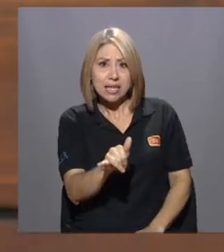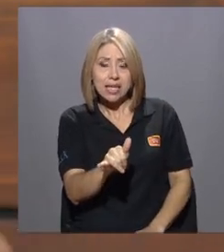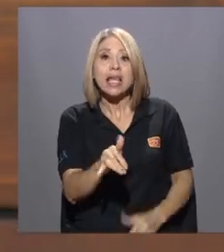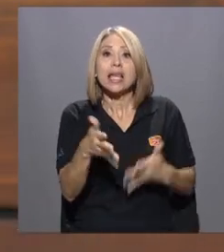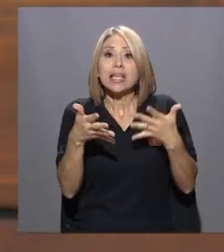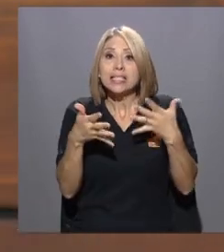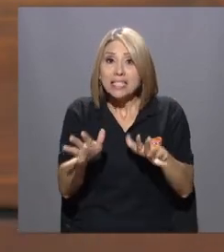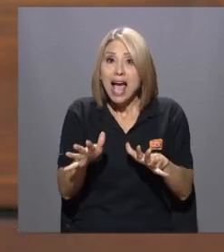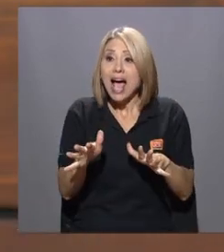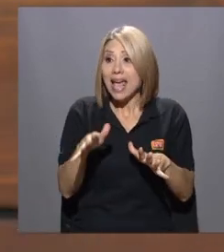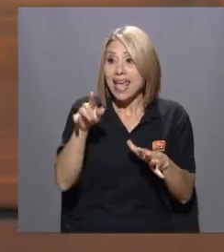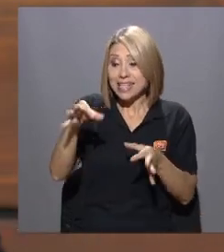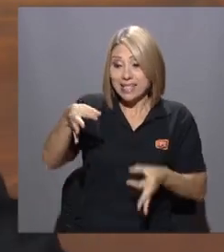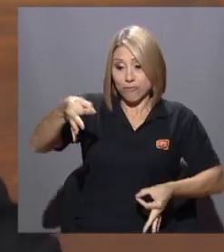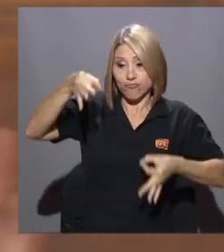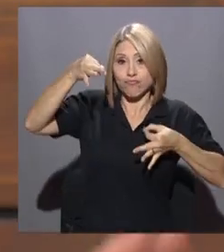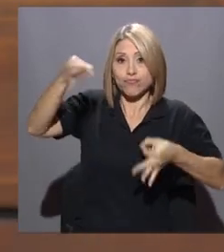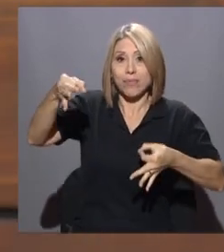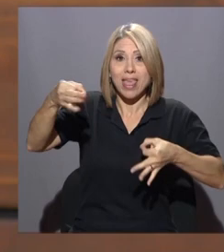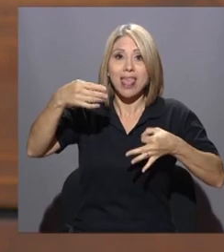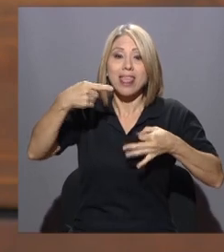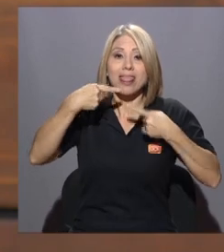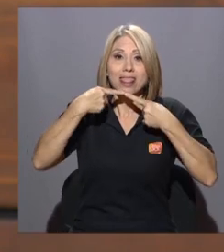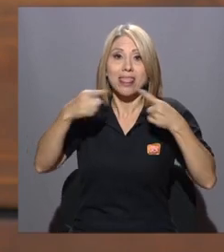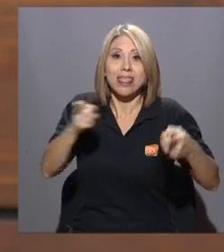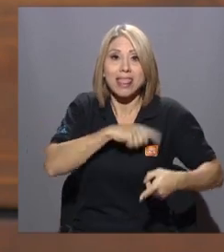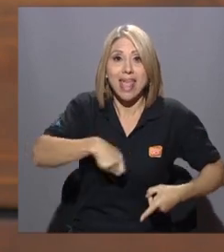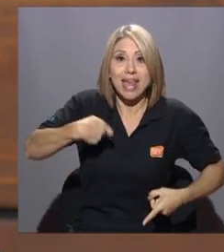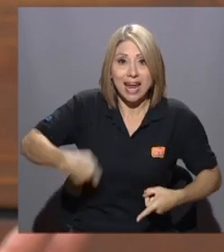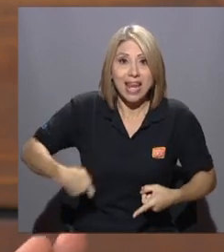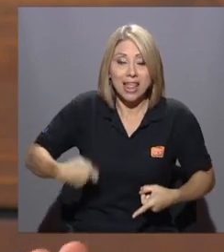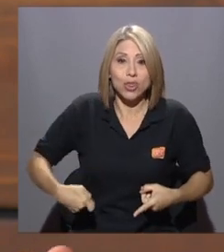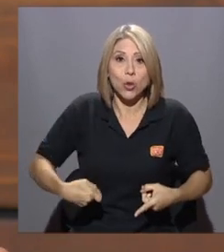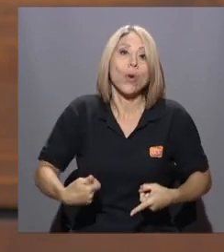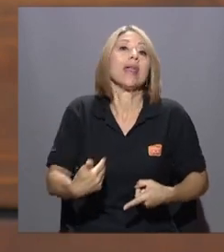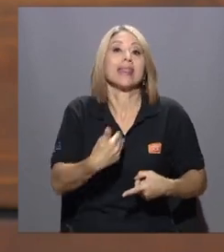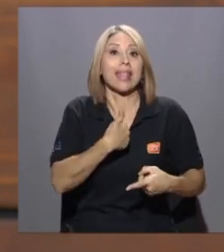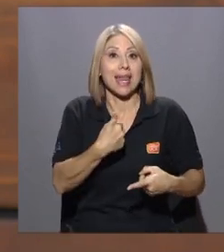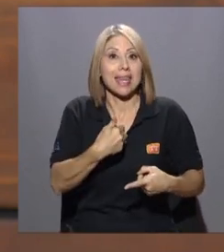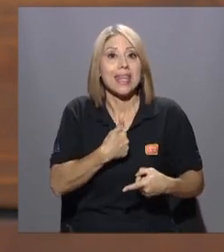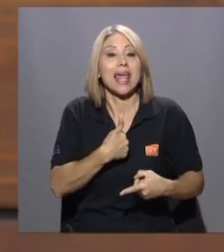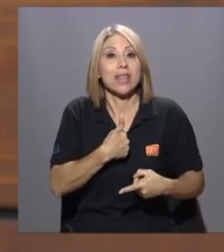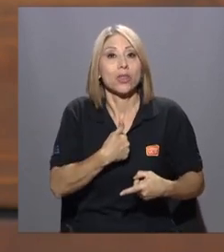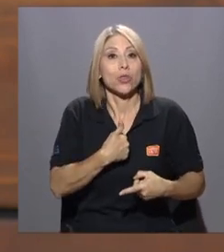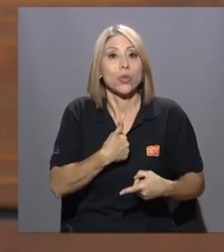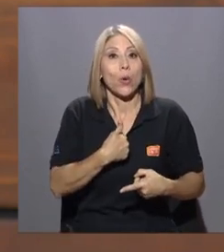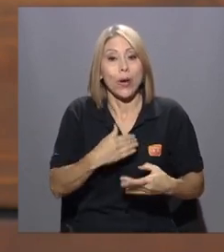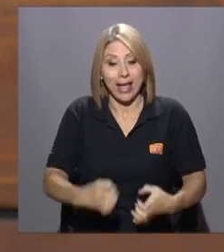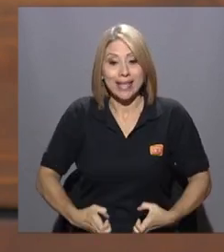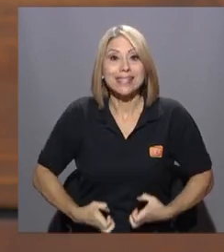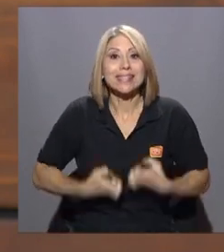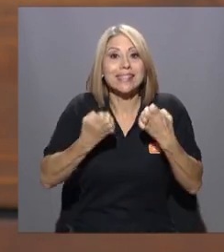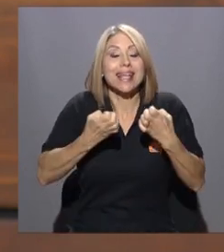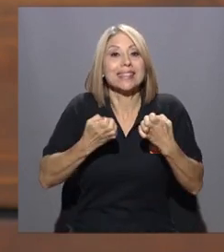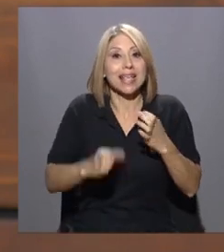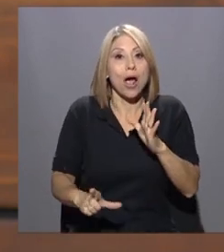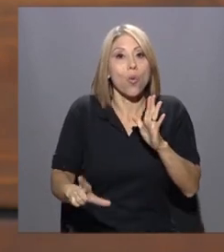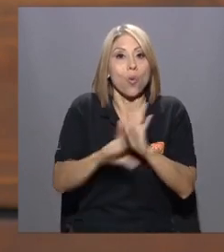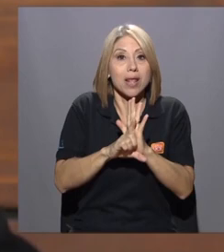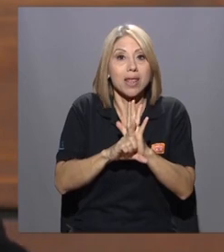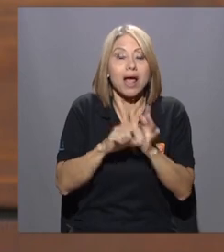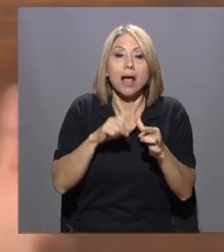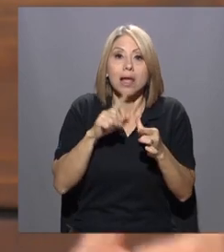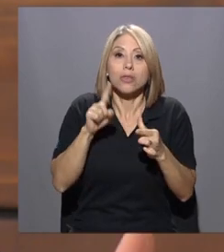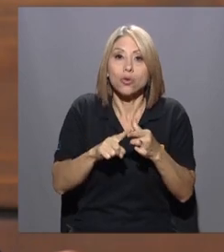decreto existencia jurídica, y yo no lo puedo ignorar, tiene existencia jurídica. Entonces, yo